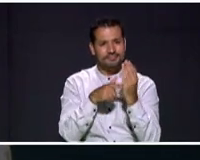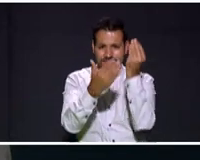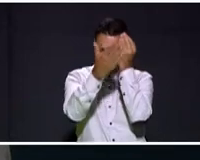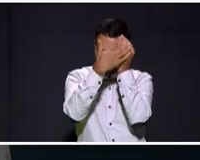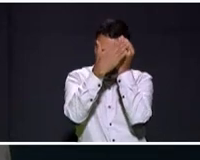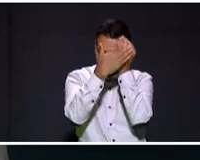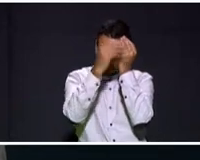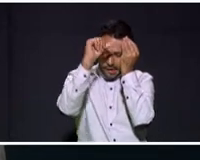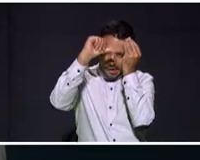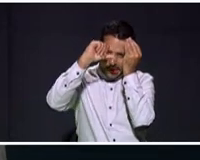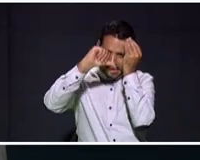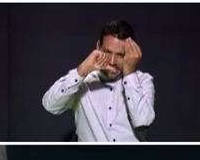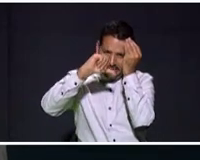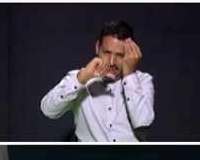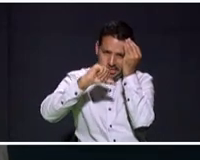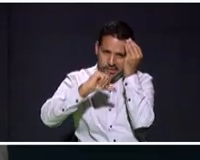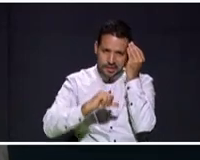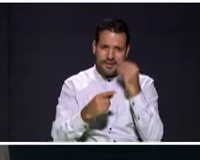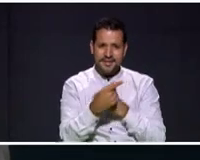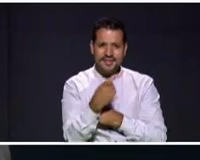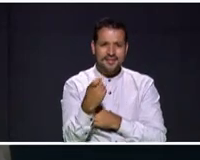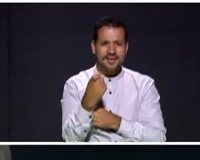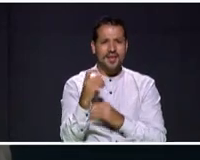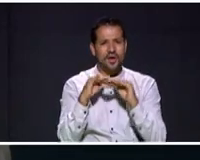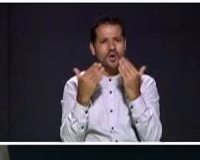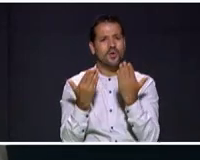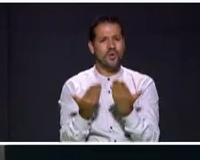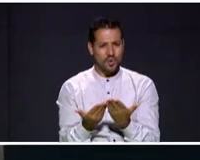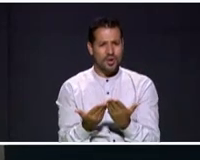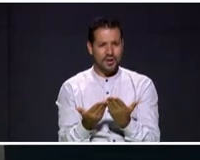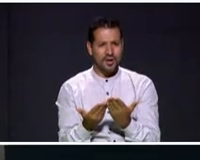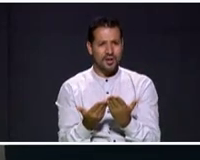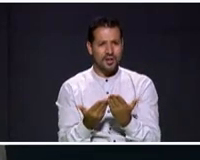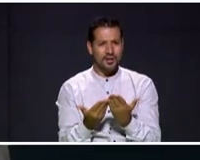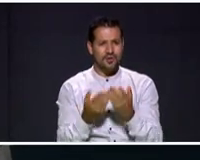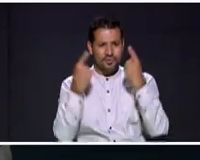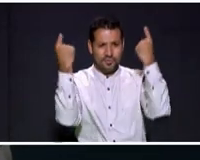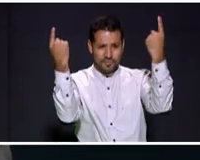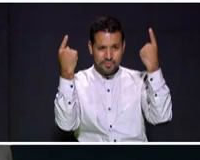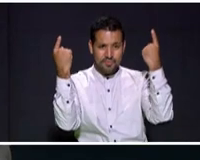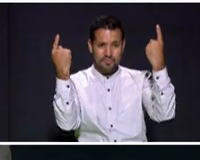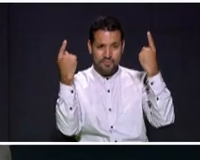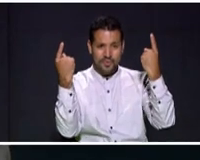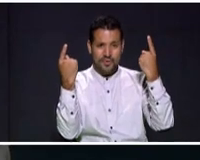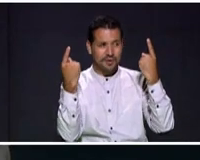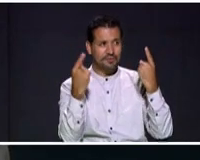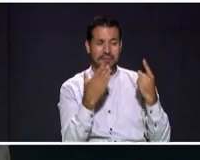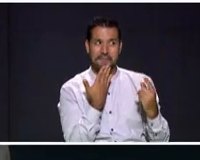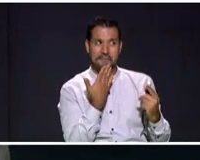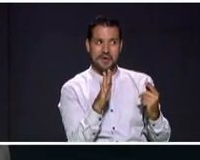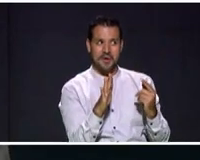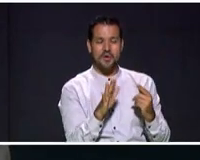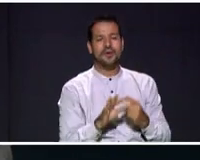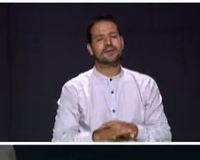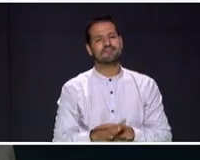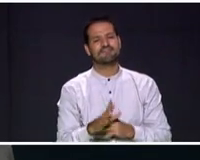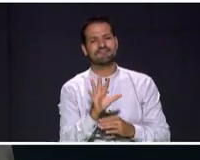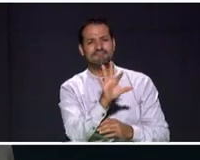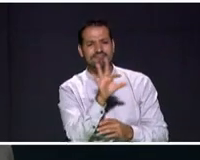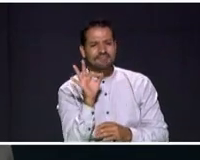nos muestra que de 100 colegios son los 6 oficiales están dentro de los entre sus primeros 100 nosotros vamos a articular en